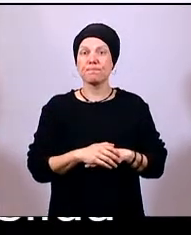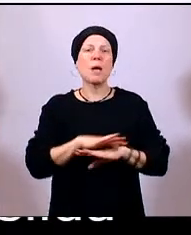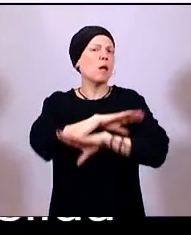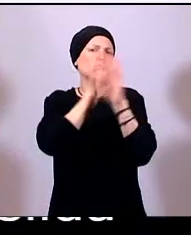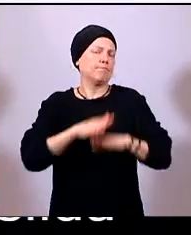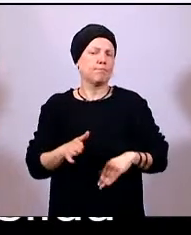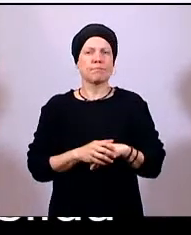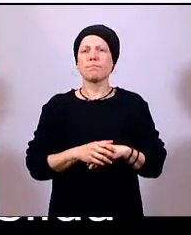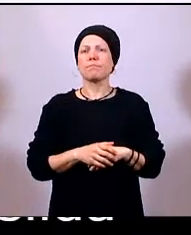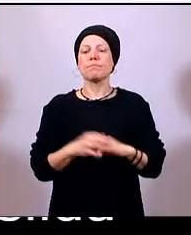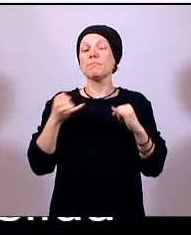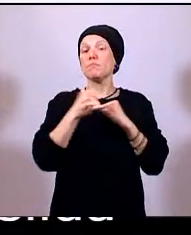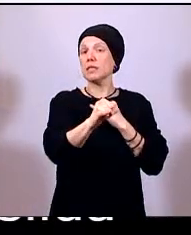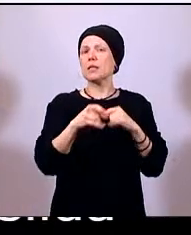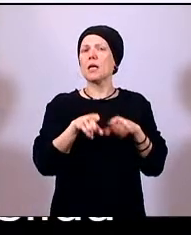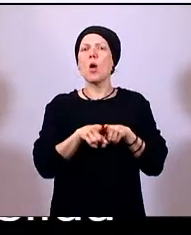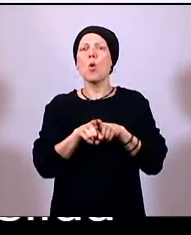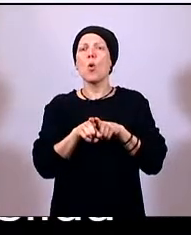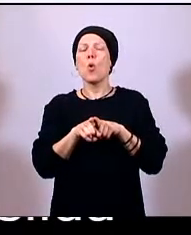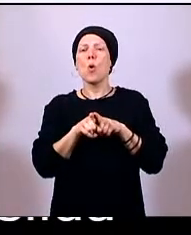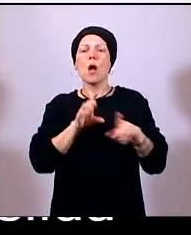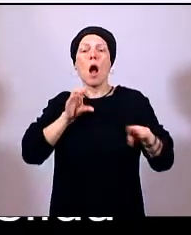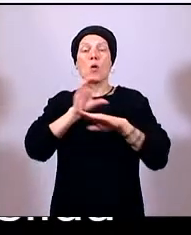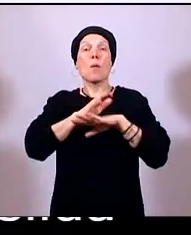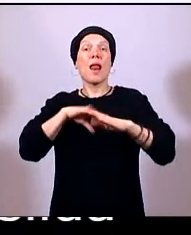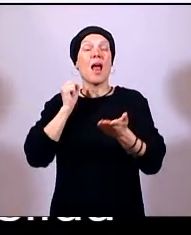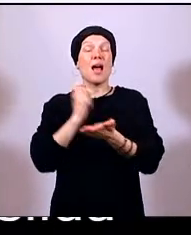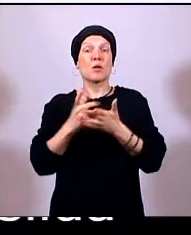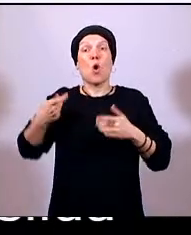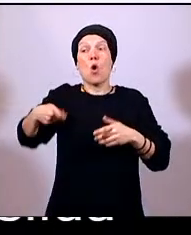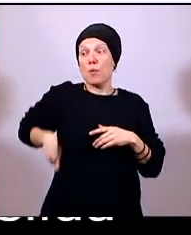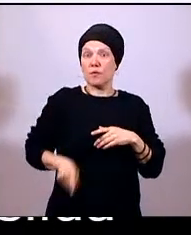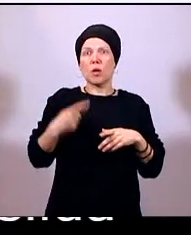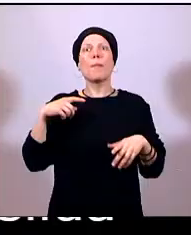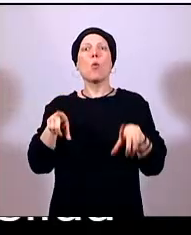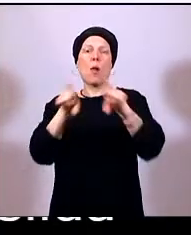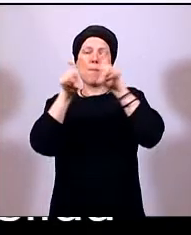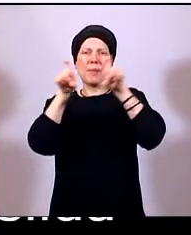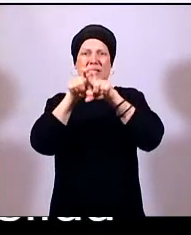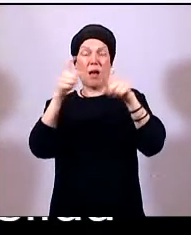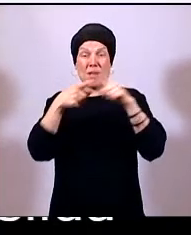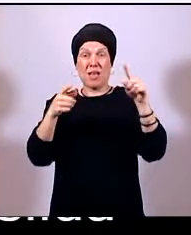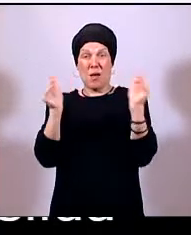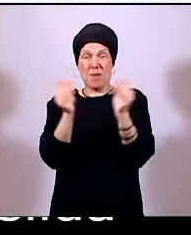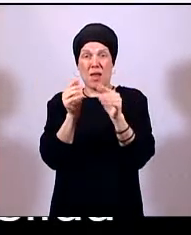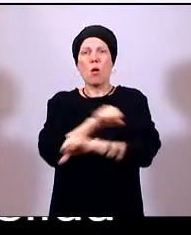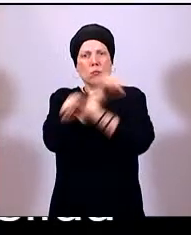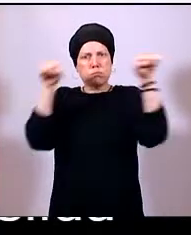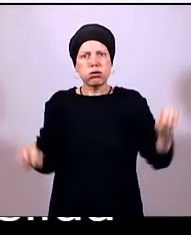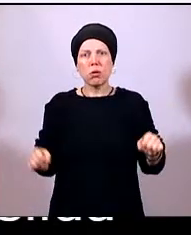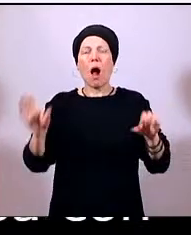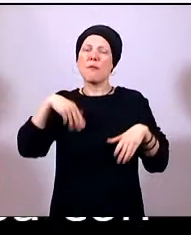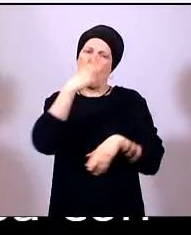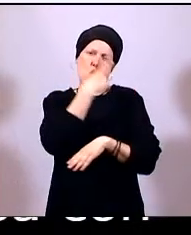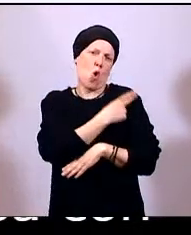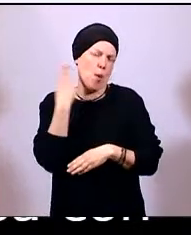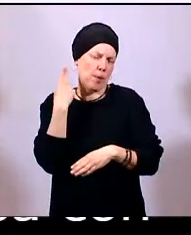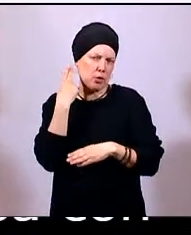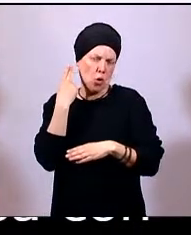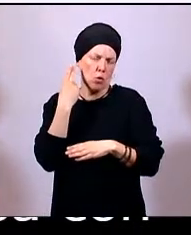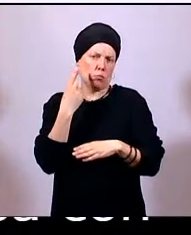con la novedosa línea de ayudas para retos profesionales y el nuevo Consolida Pyme, se pone de manifiesto nuestro compromiso con el